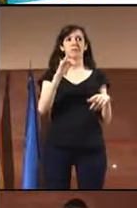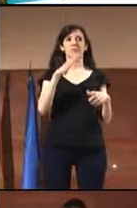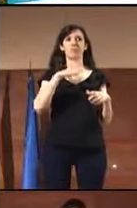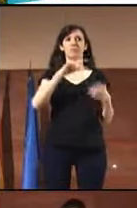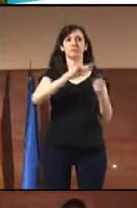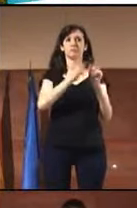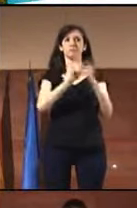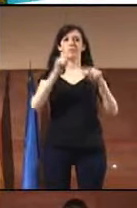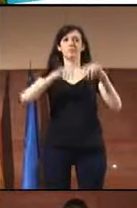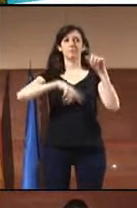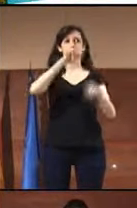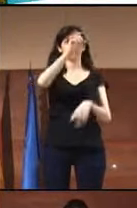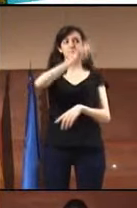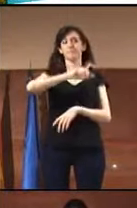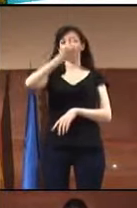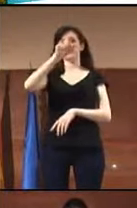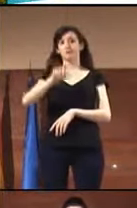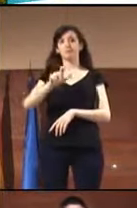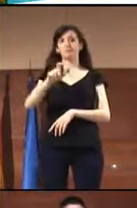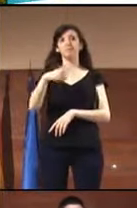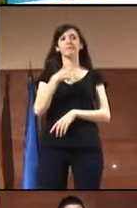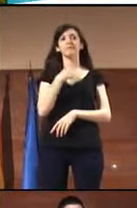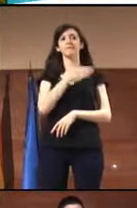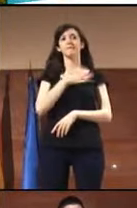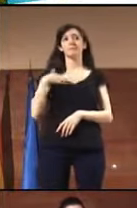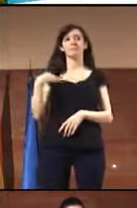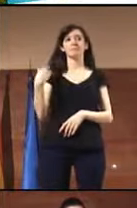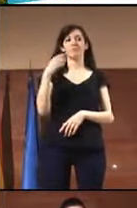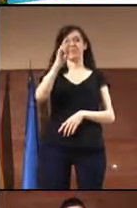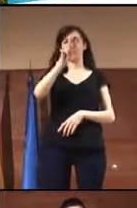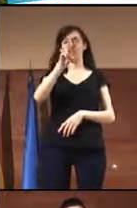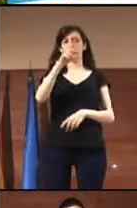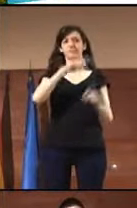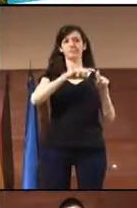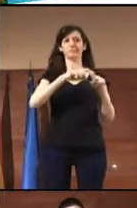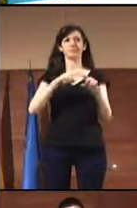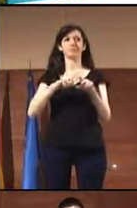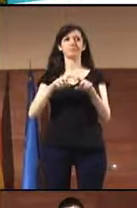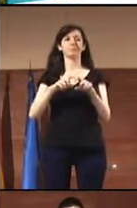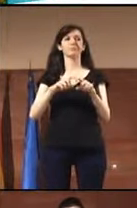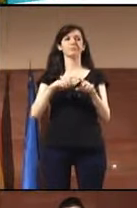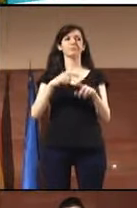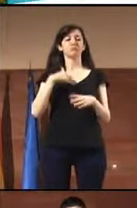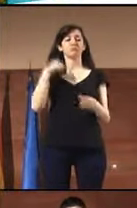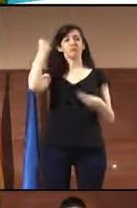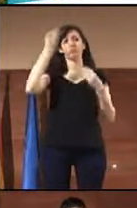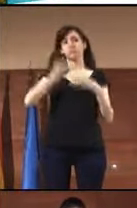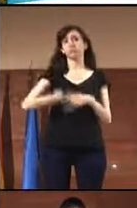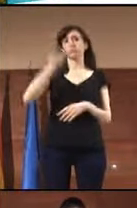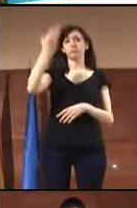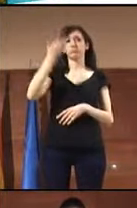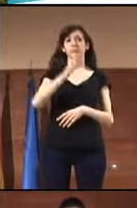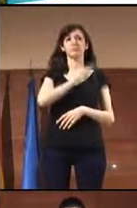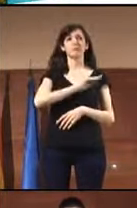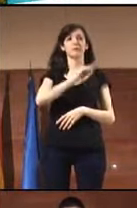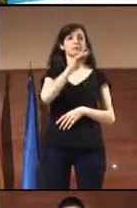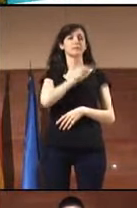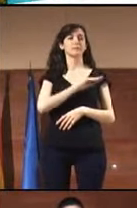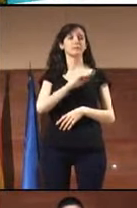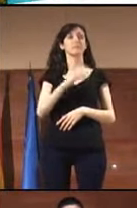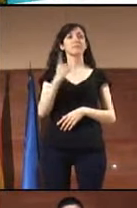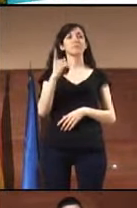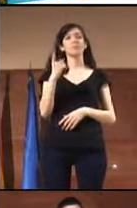usuario. Yo quería hablaros de dos en concreto, que tienen unas características que a mí me parecen importantes.